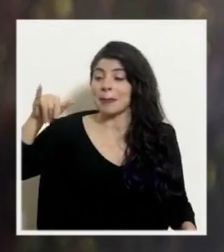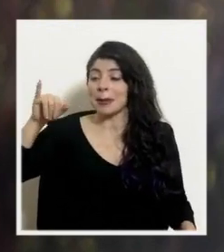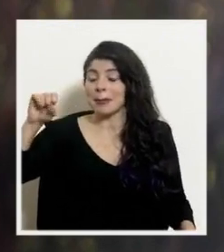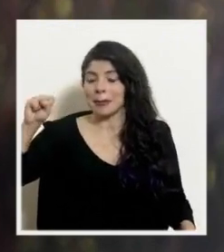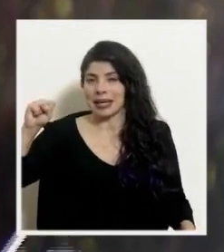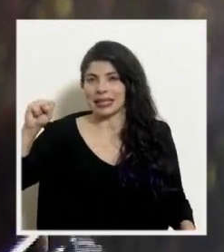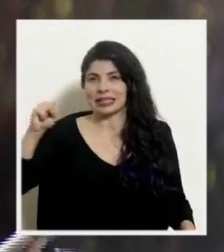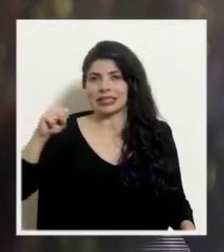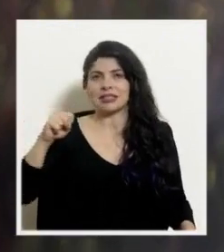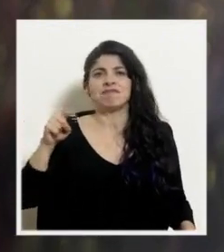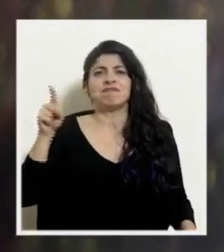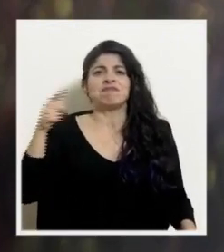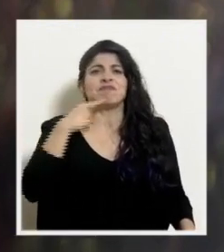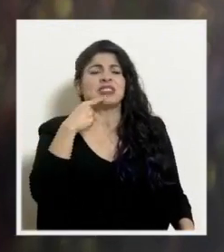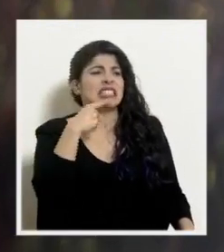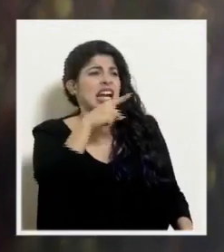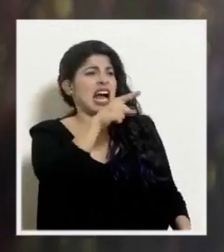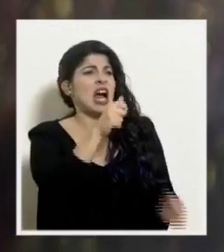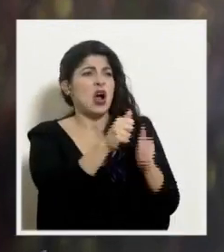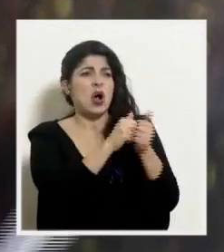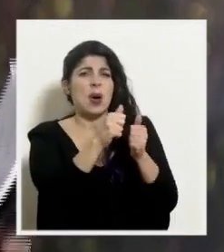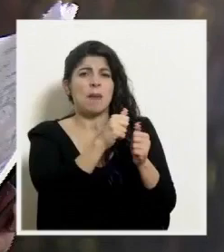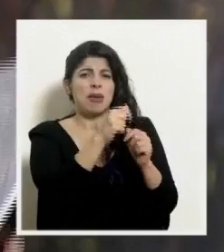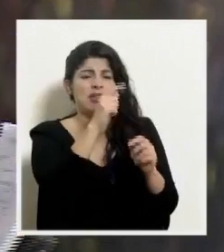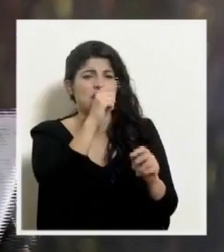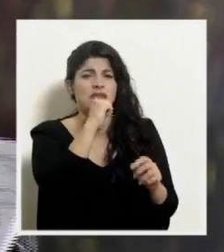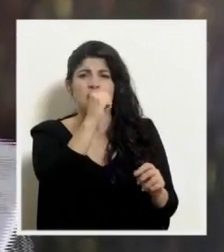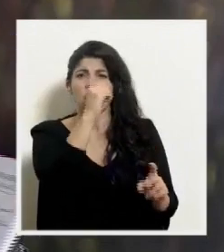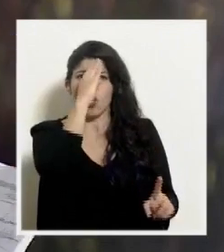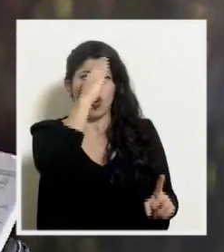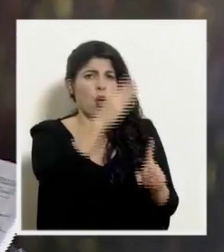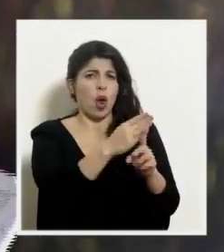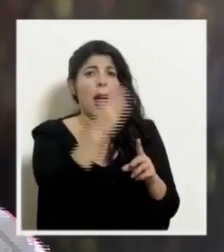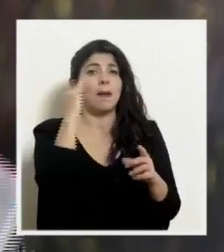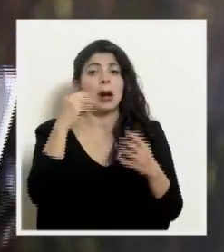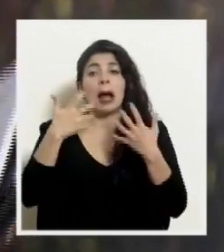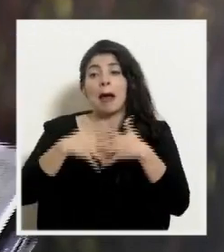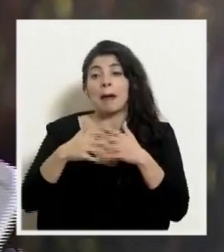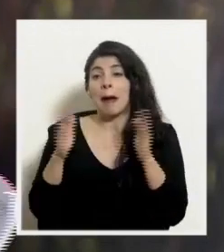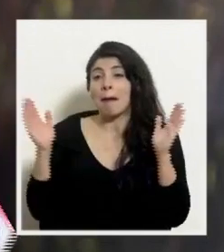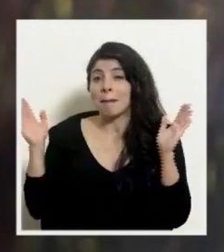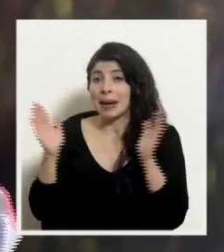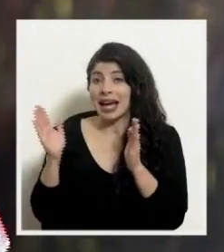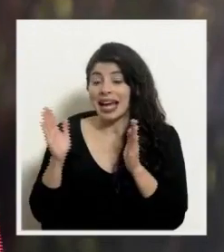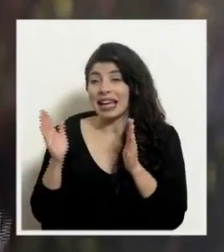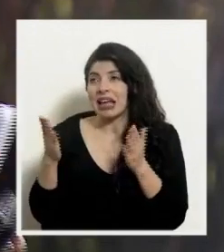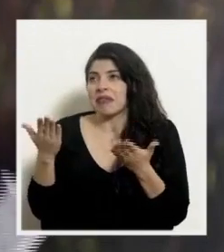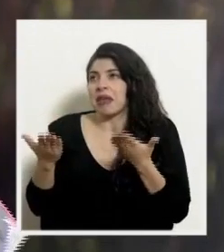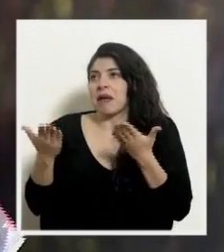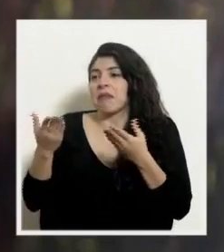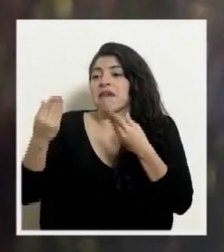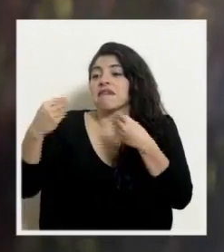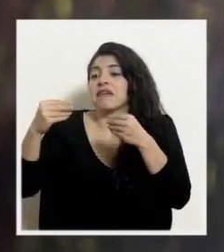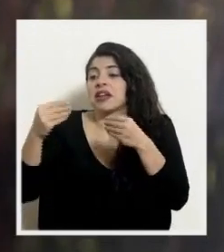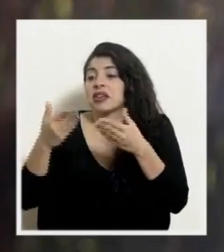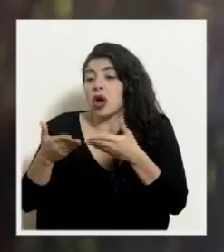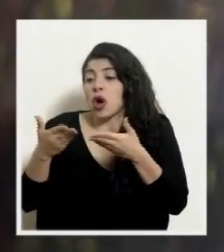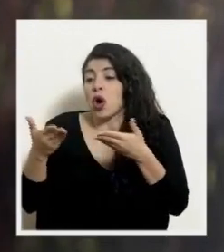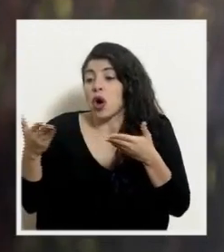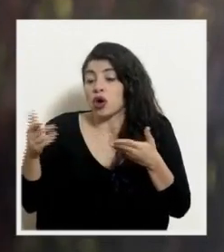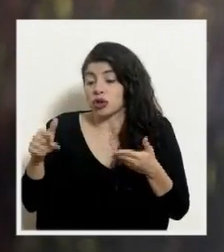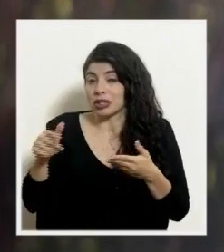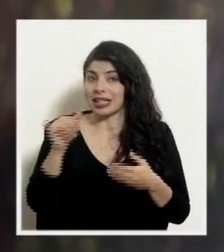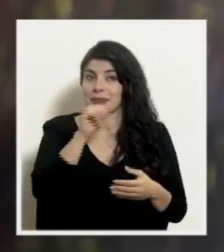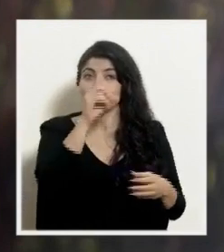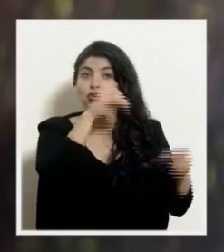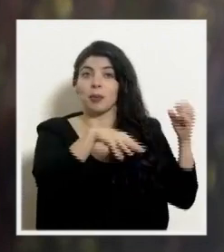de competencia desleal, lo dijeron ellos, porque las pequeñas empresas que distribuían tal vez artículos que también lo hacen